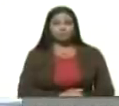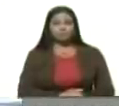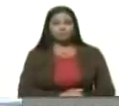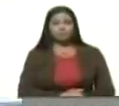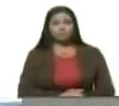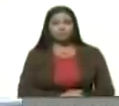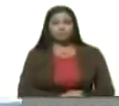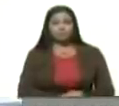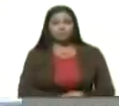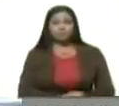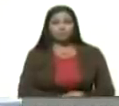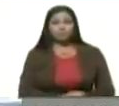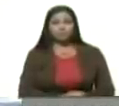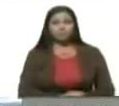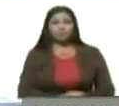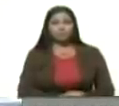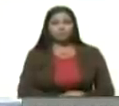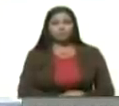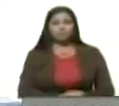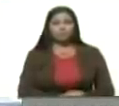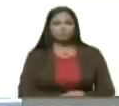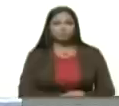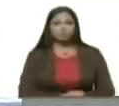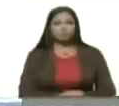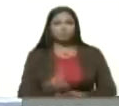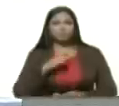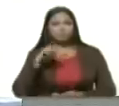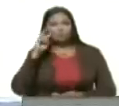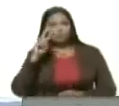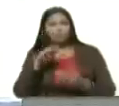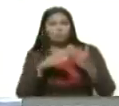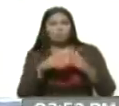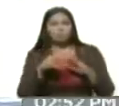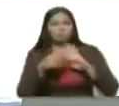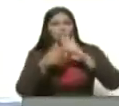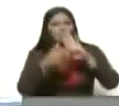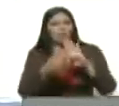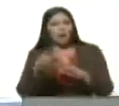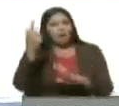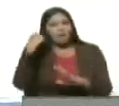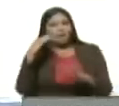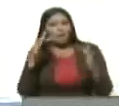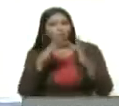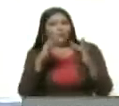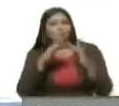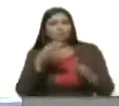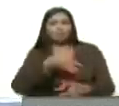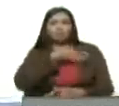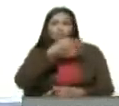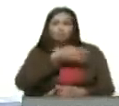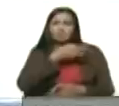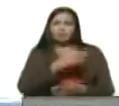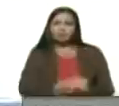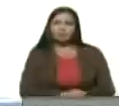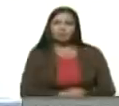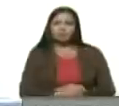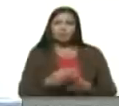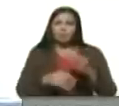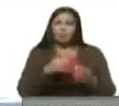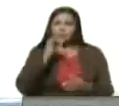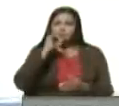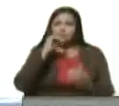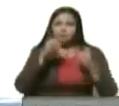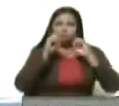Hay un hecho que salió ayer, anteayer, en las redes sociales como noticia,